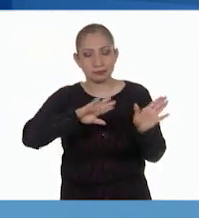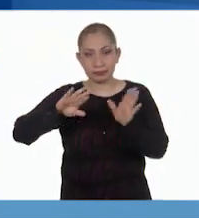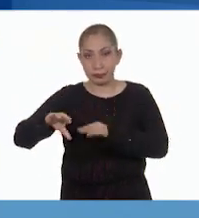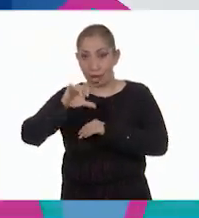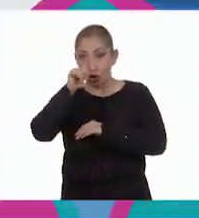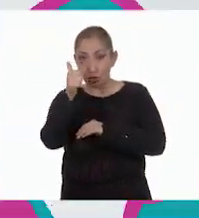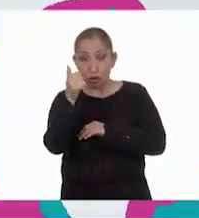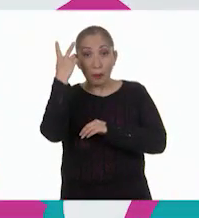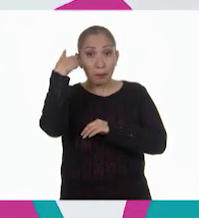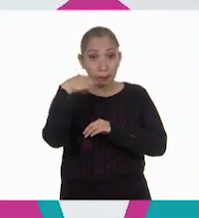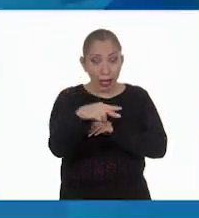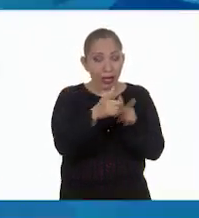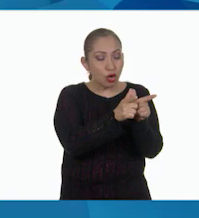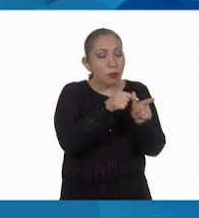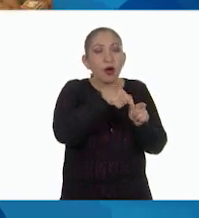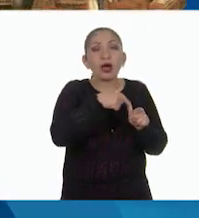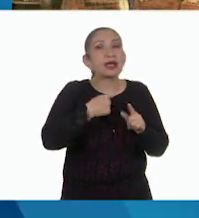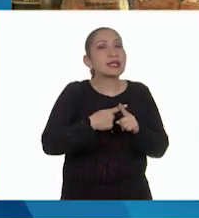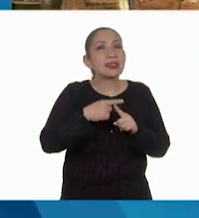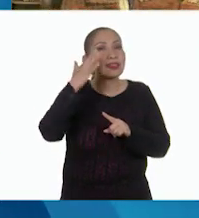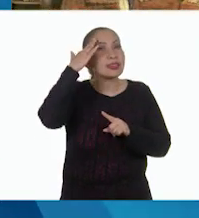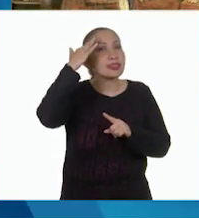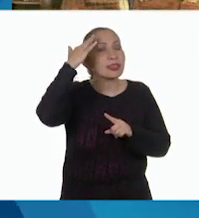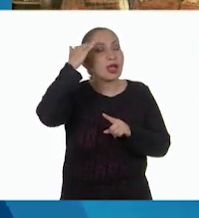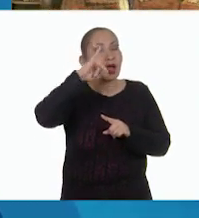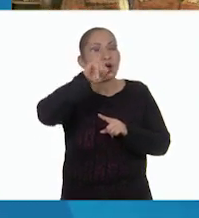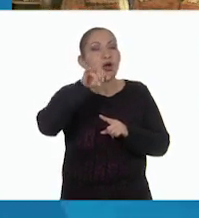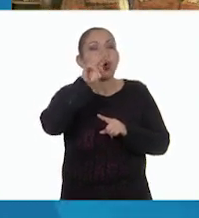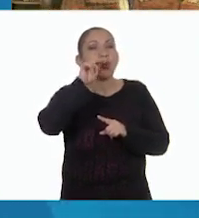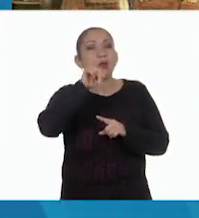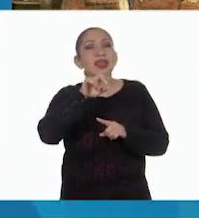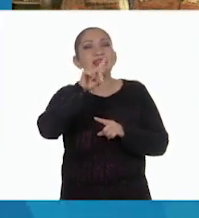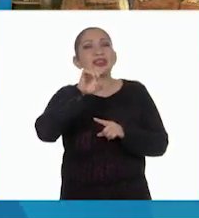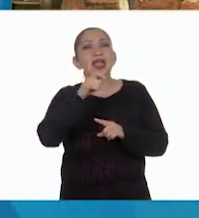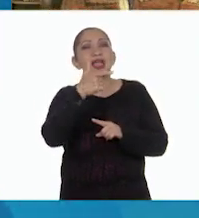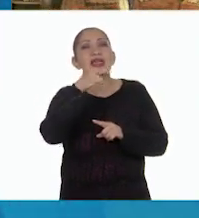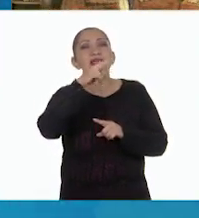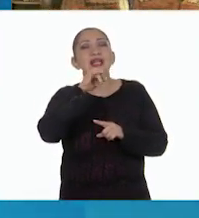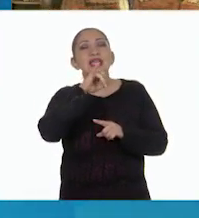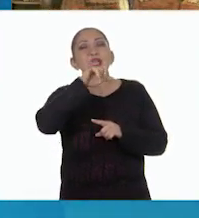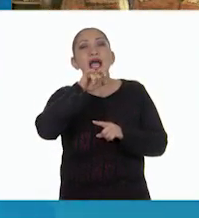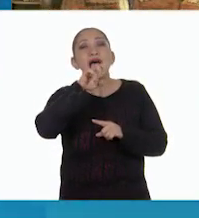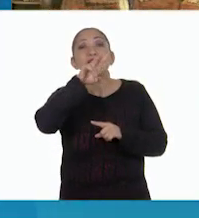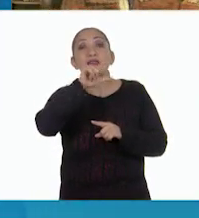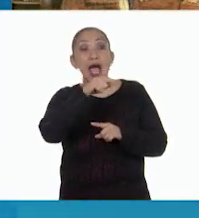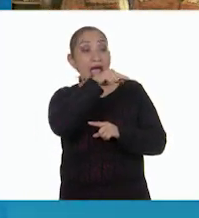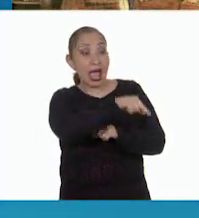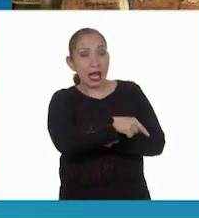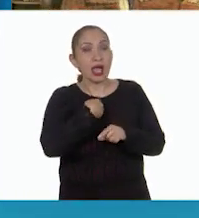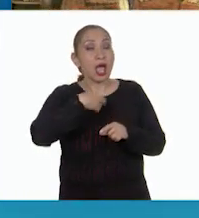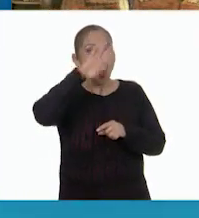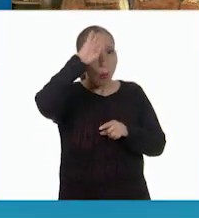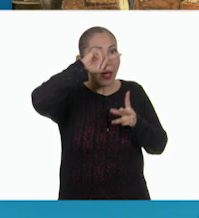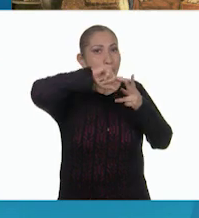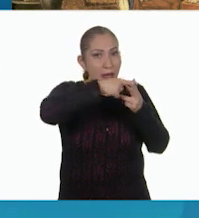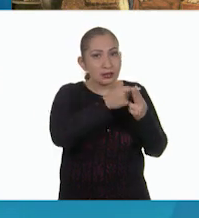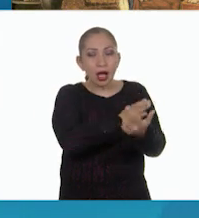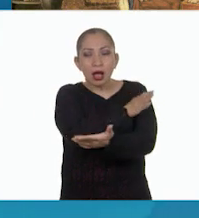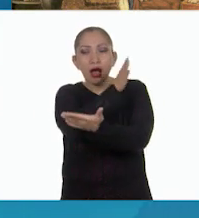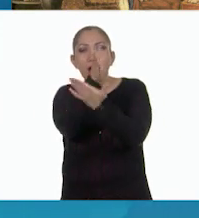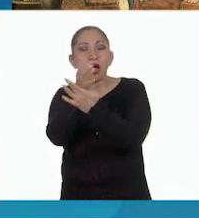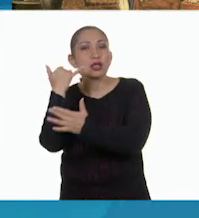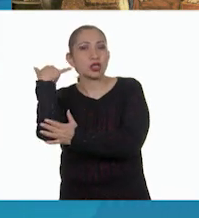siguiente expedición fue dirigida por Juan de Grijalva. También salió de Cuba con el objetivo de seguir explorando la isla de